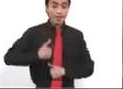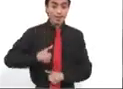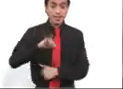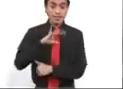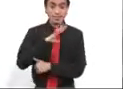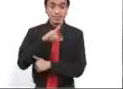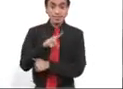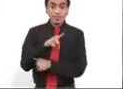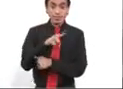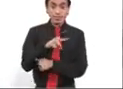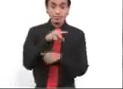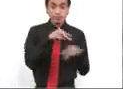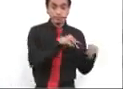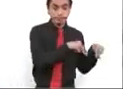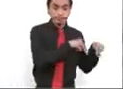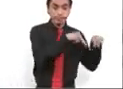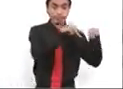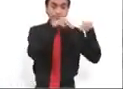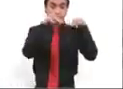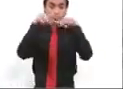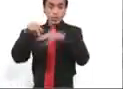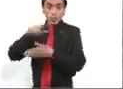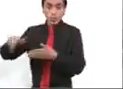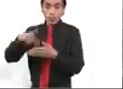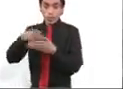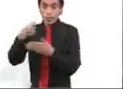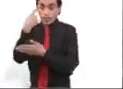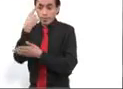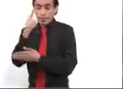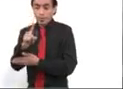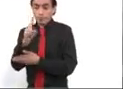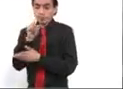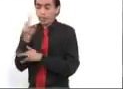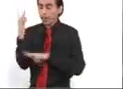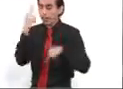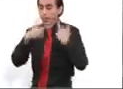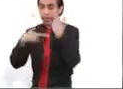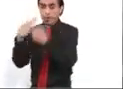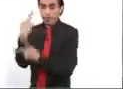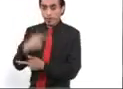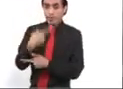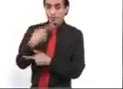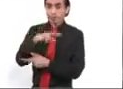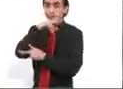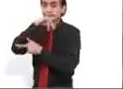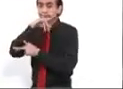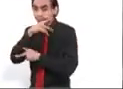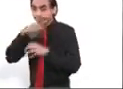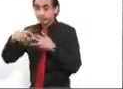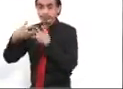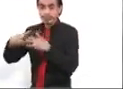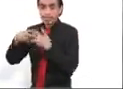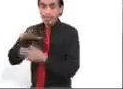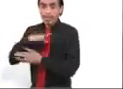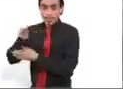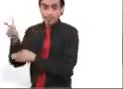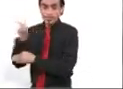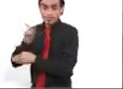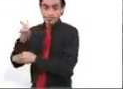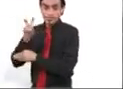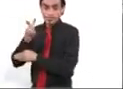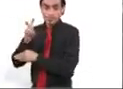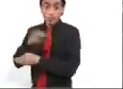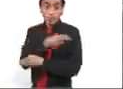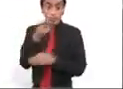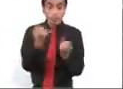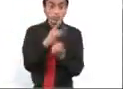de conducirse al espacio destinado para observar los trabajos de chatarrización de unidades. Y a todas y todos ustedes les invitamos a observar